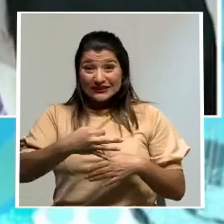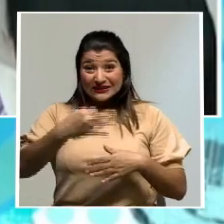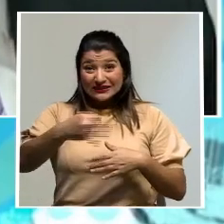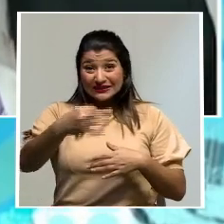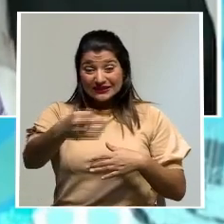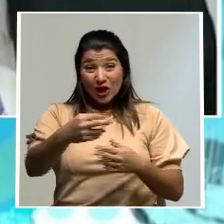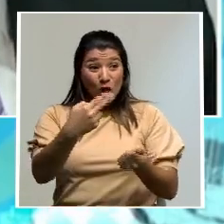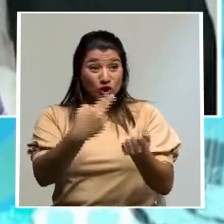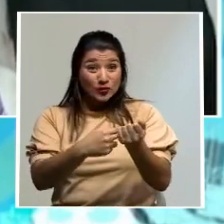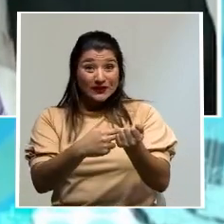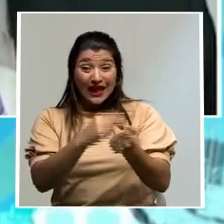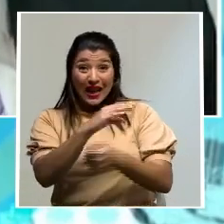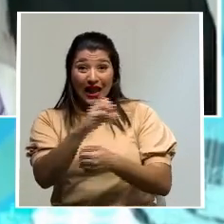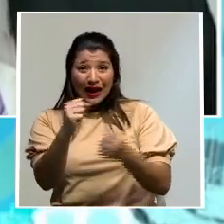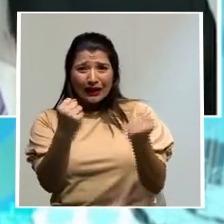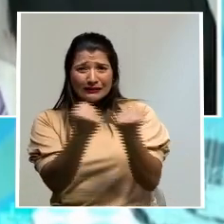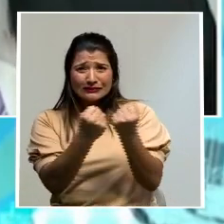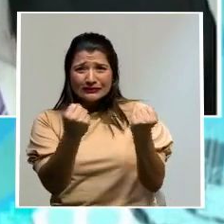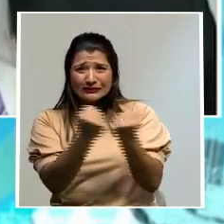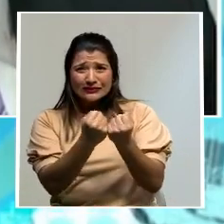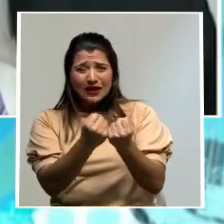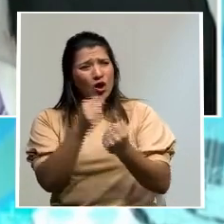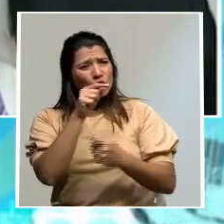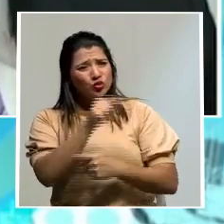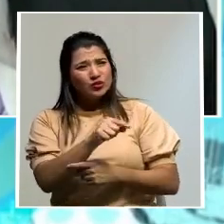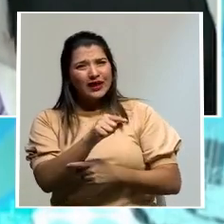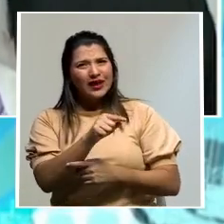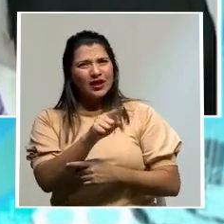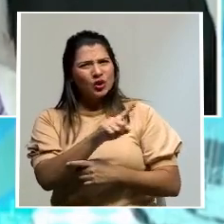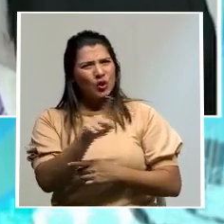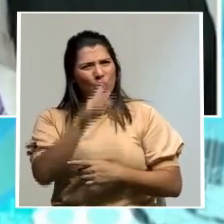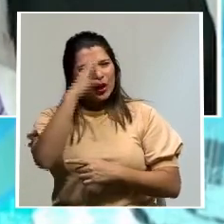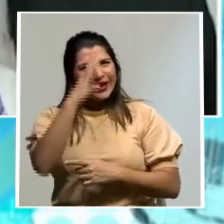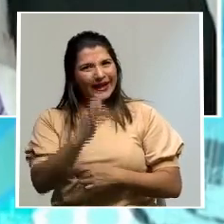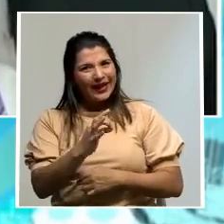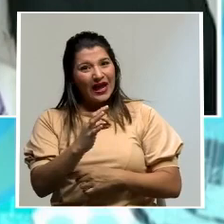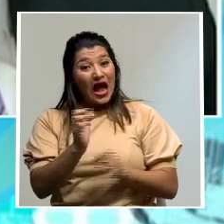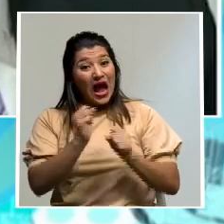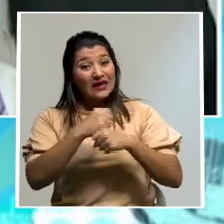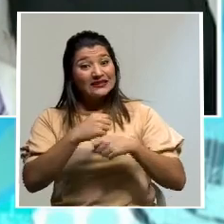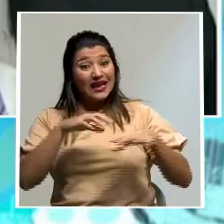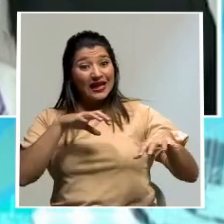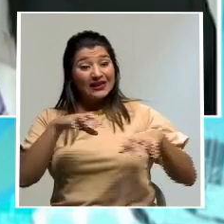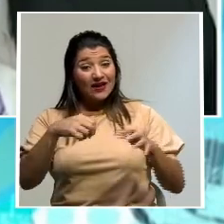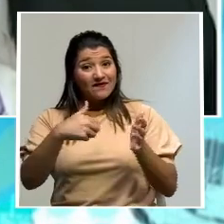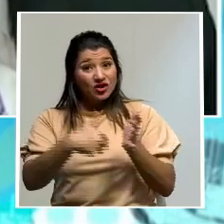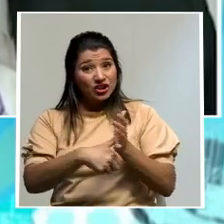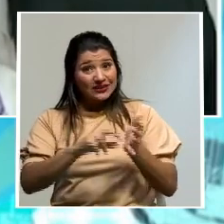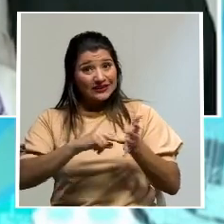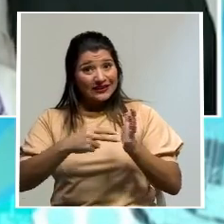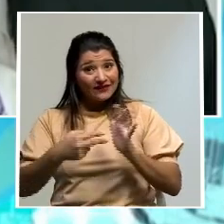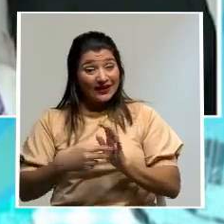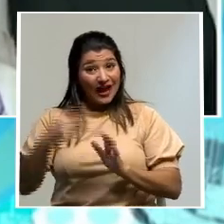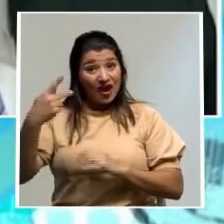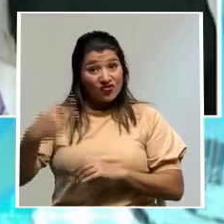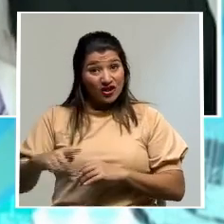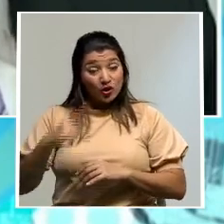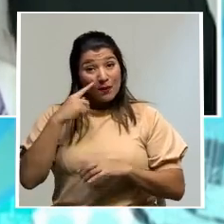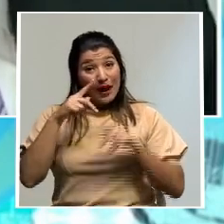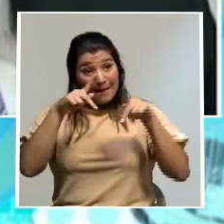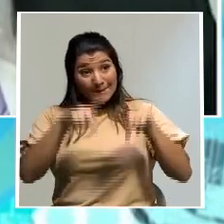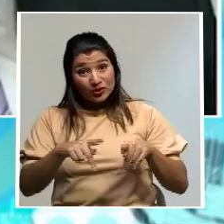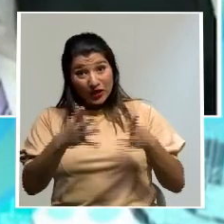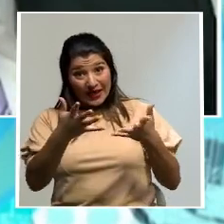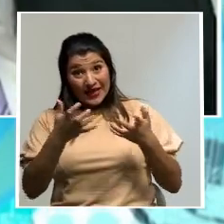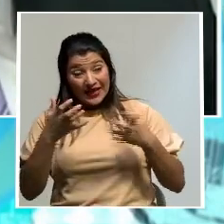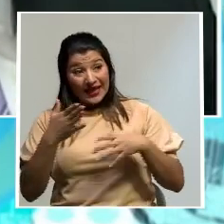Caja completamente saturados. ¿No le parece que eso implica un riesgo importante para la gente que